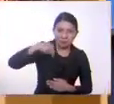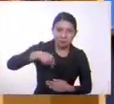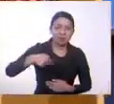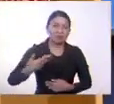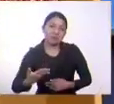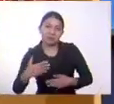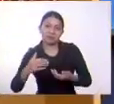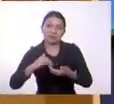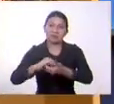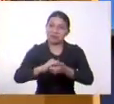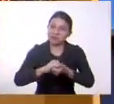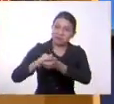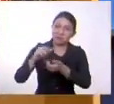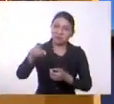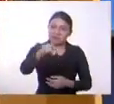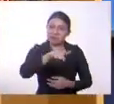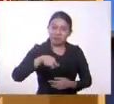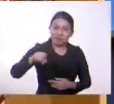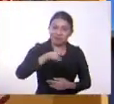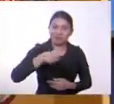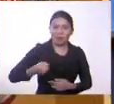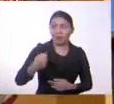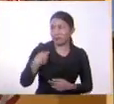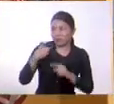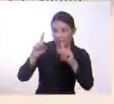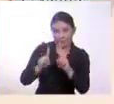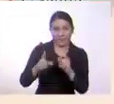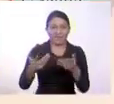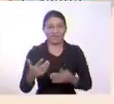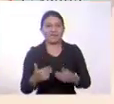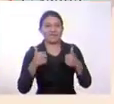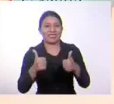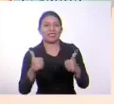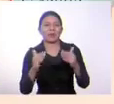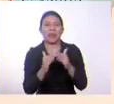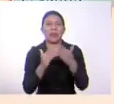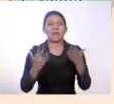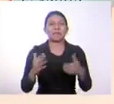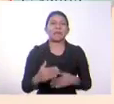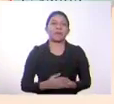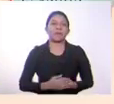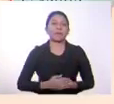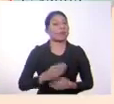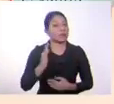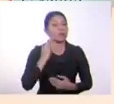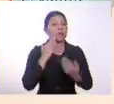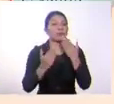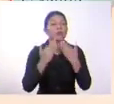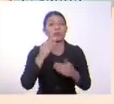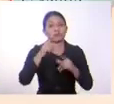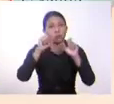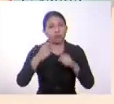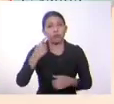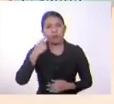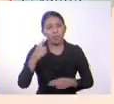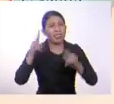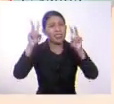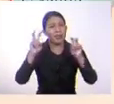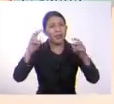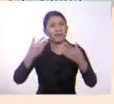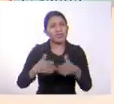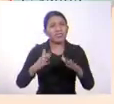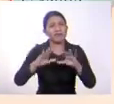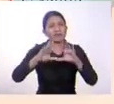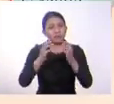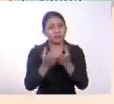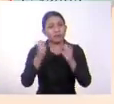con todos los chicos en casa y contigo, Marcela. Igualmente. Bueno, también comentarles que pueden buscar todos nuestros contenidos a través del